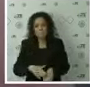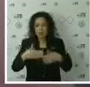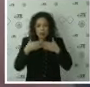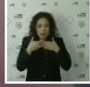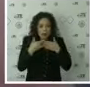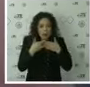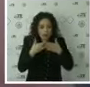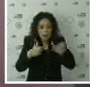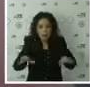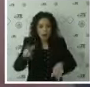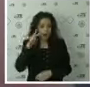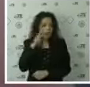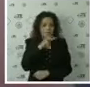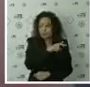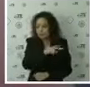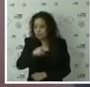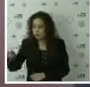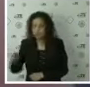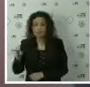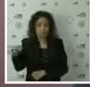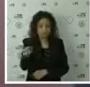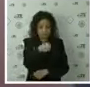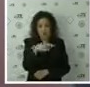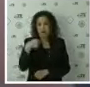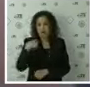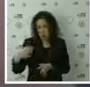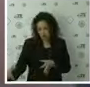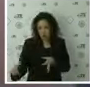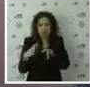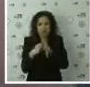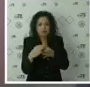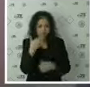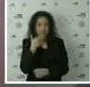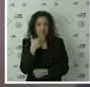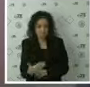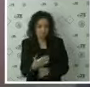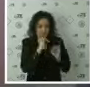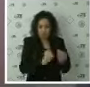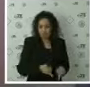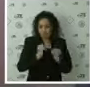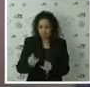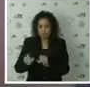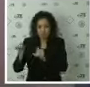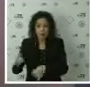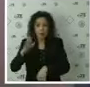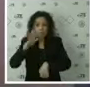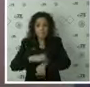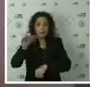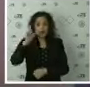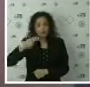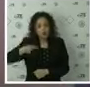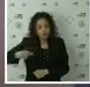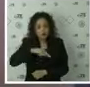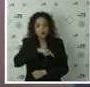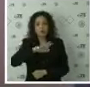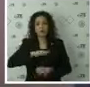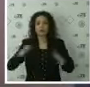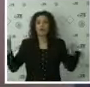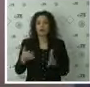puntos y elegir lo que más nos acomode como individuos, sobre todo cuando de nosotras y nosotros depende tomar una decisión tan importante como